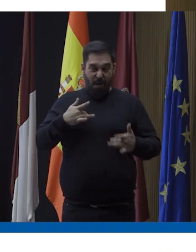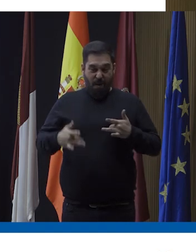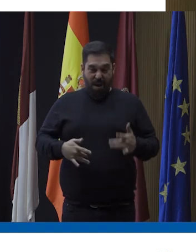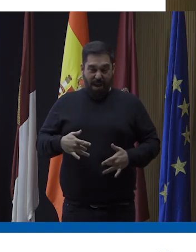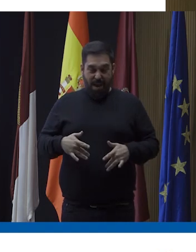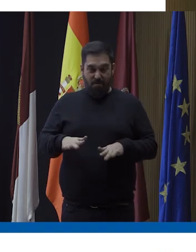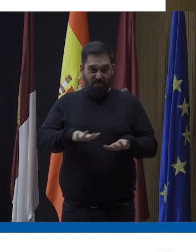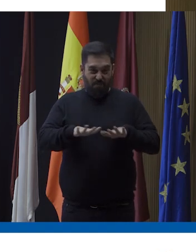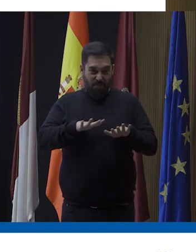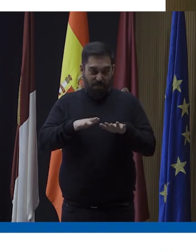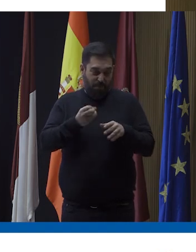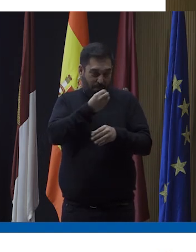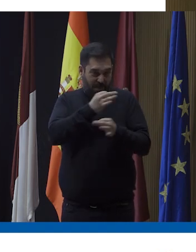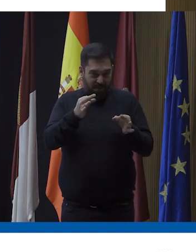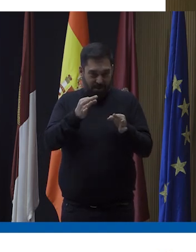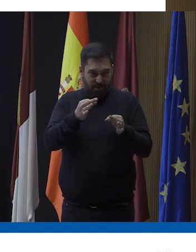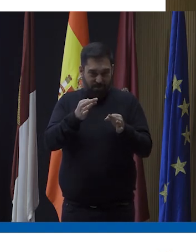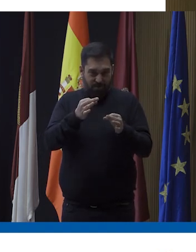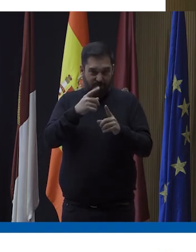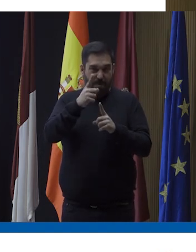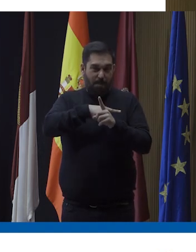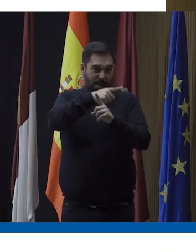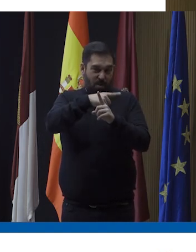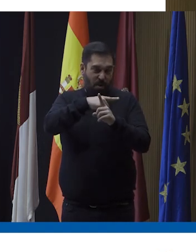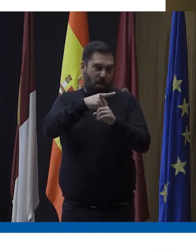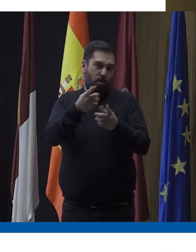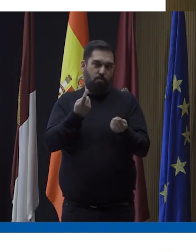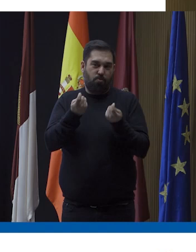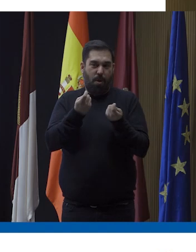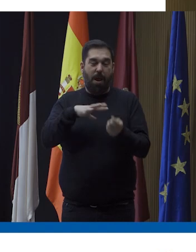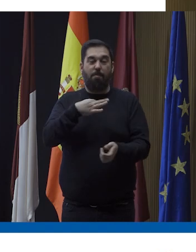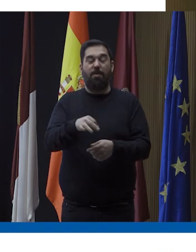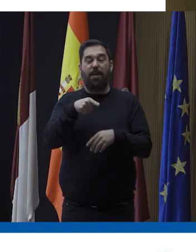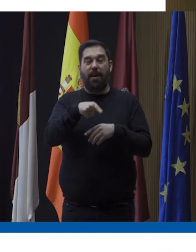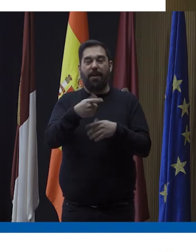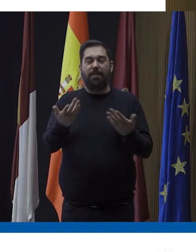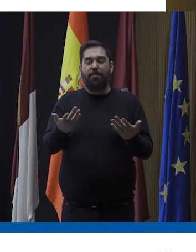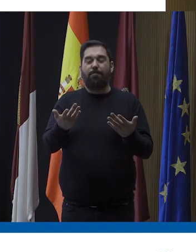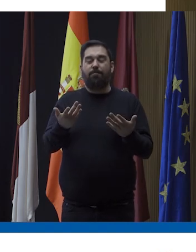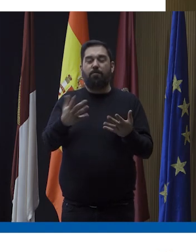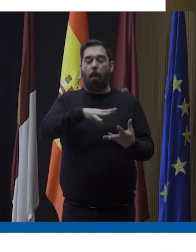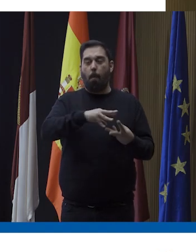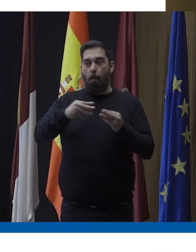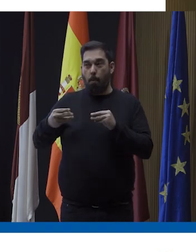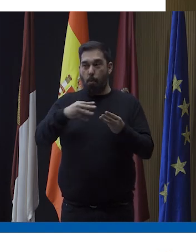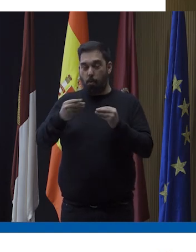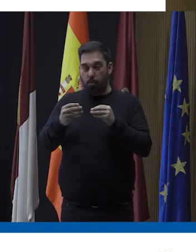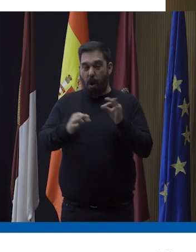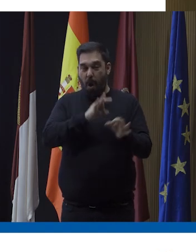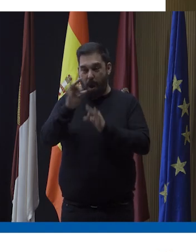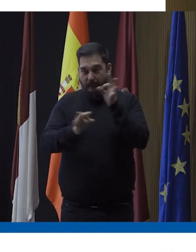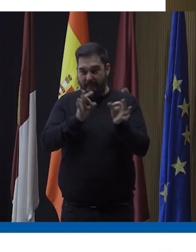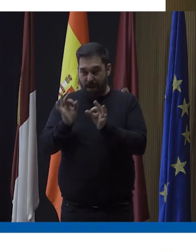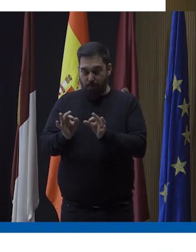la presión controlada, ¿vale? Y como ven, fíjense qué disposición tienen los músculos, que hay muchos músculos